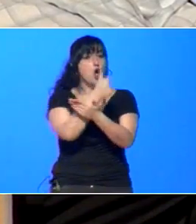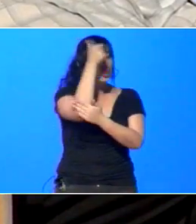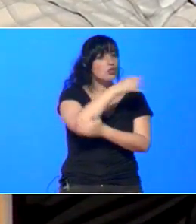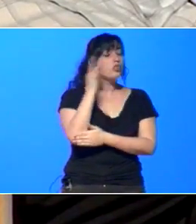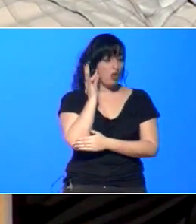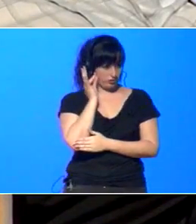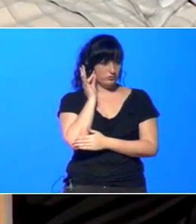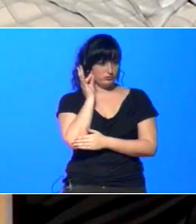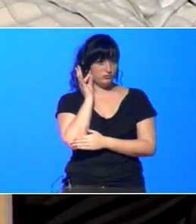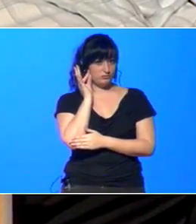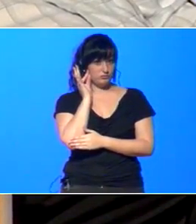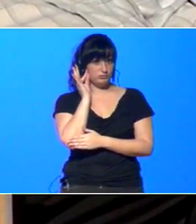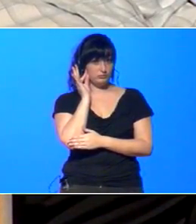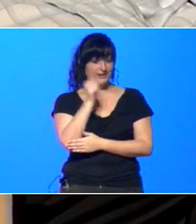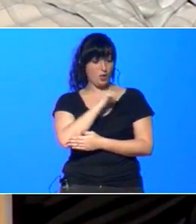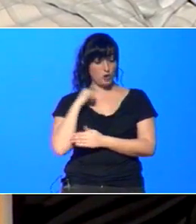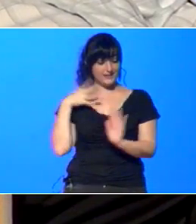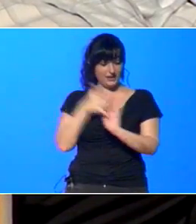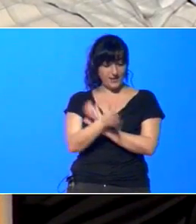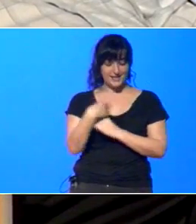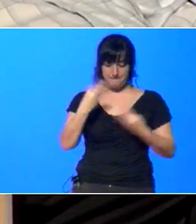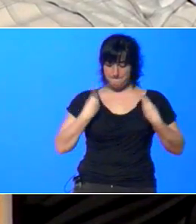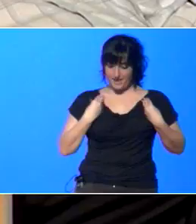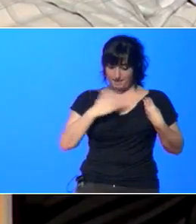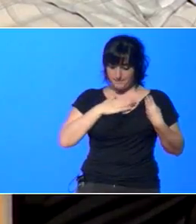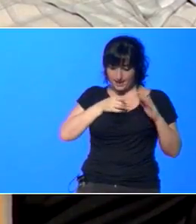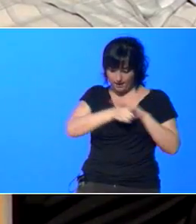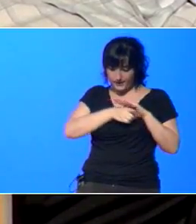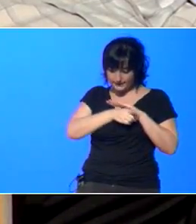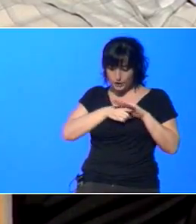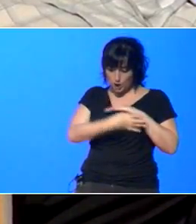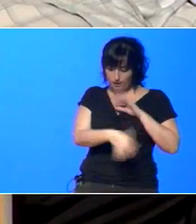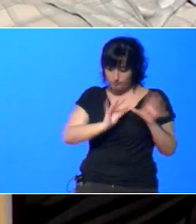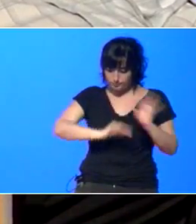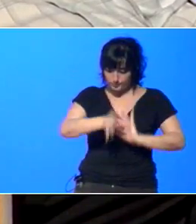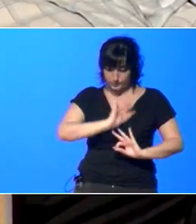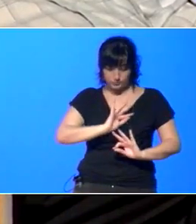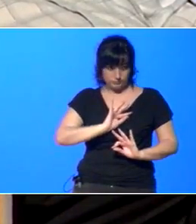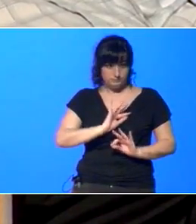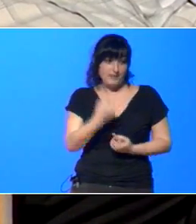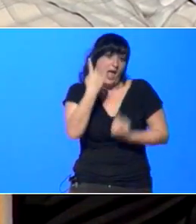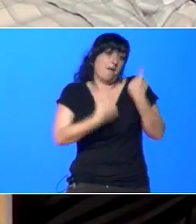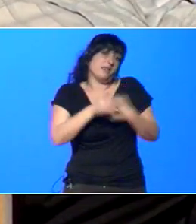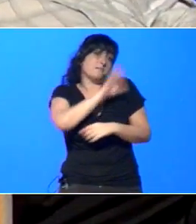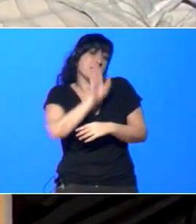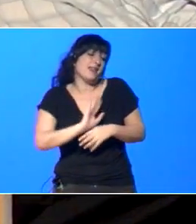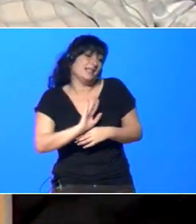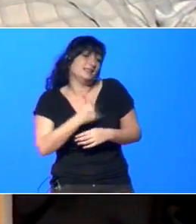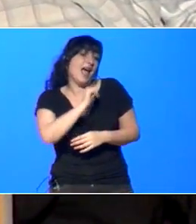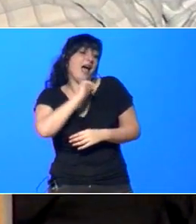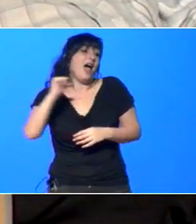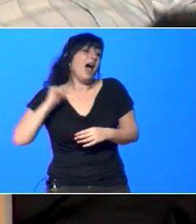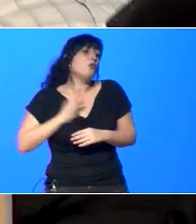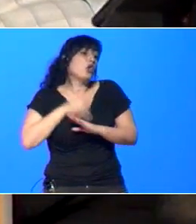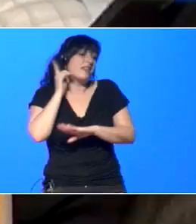es gestionar tu propia vida. A veces se junta con la autodeterminación. Entonces, nuestras competencias,